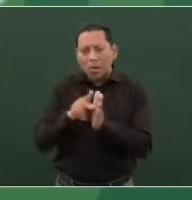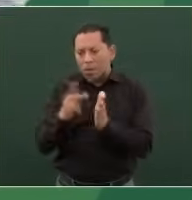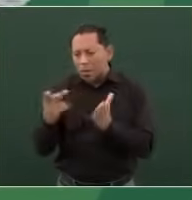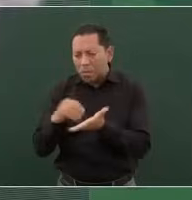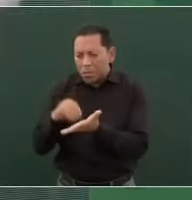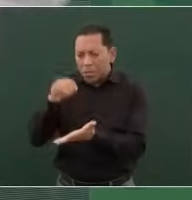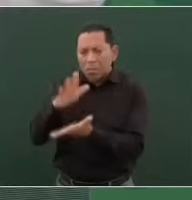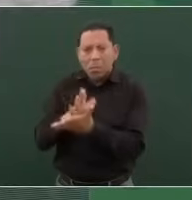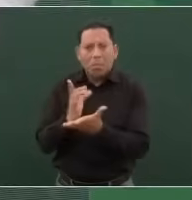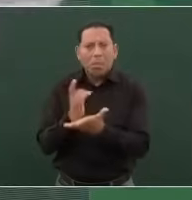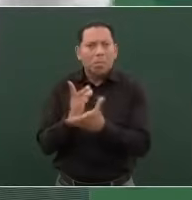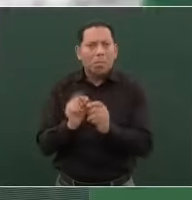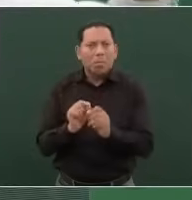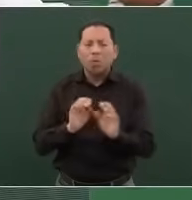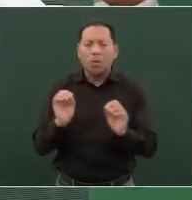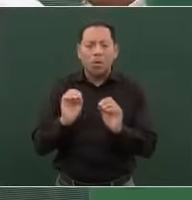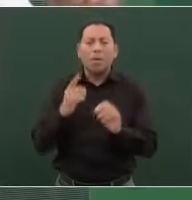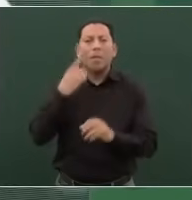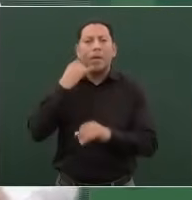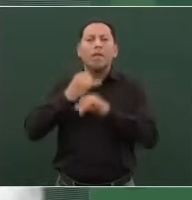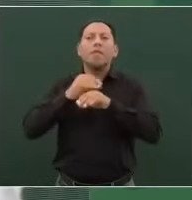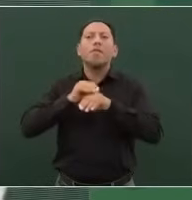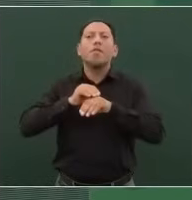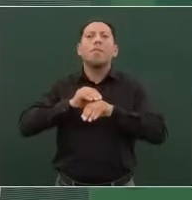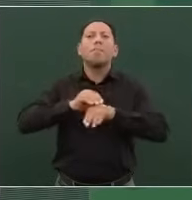Nada más con la pura información,